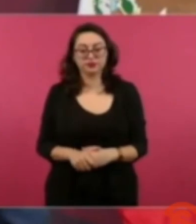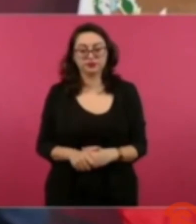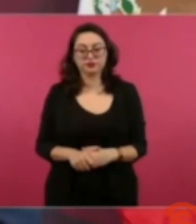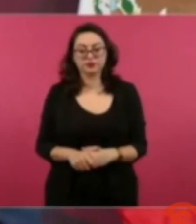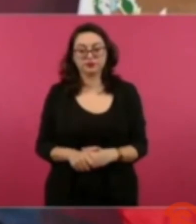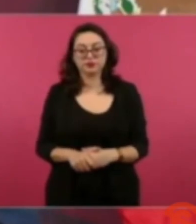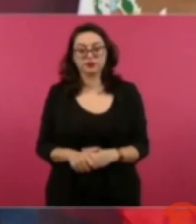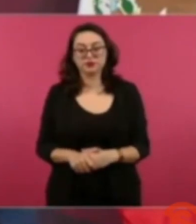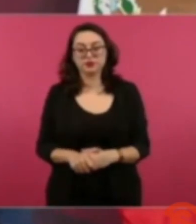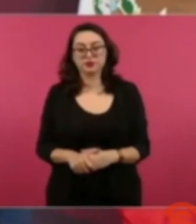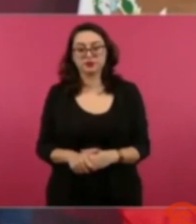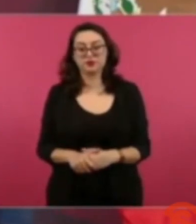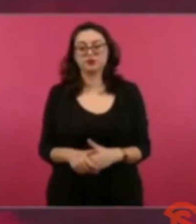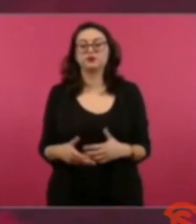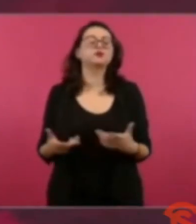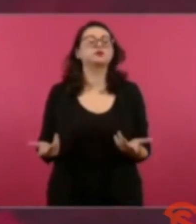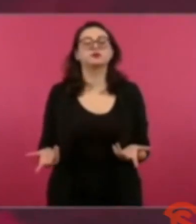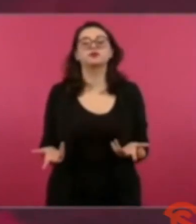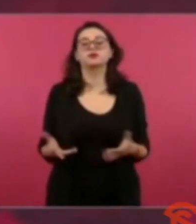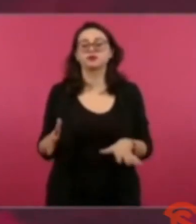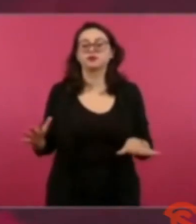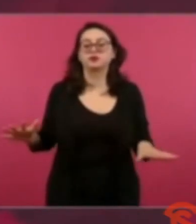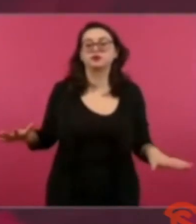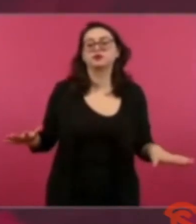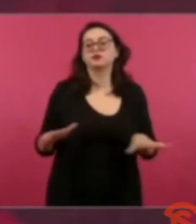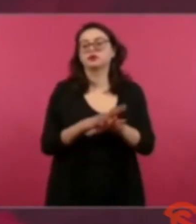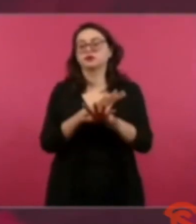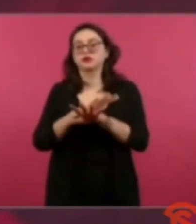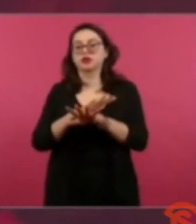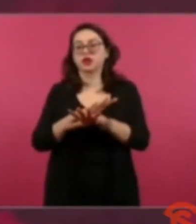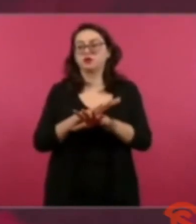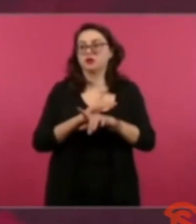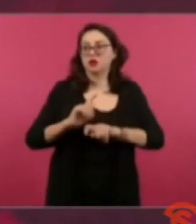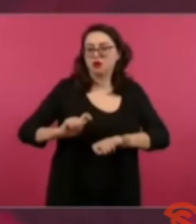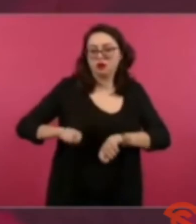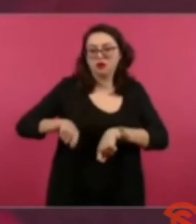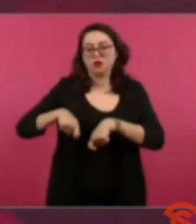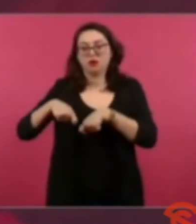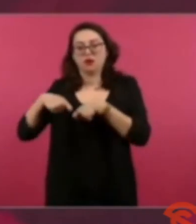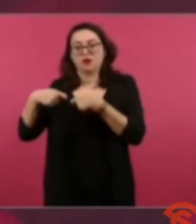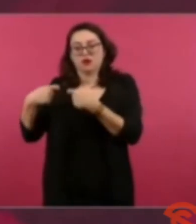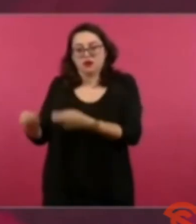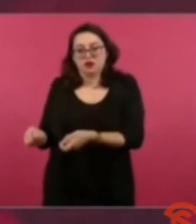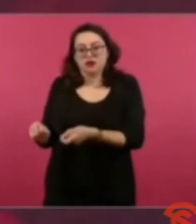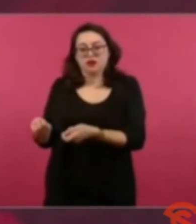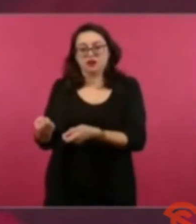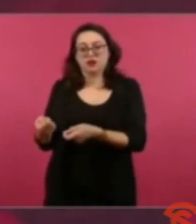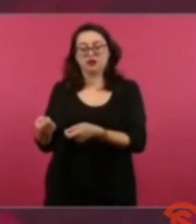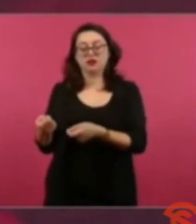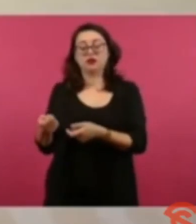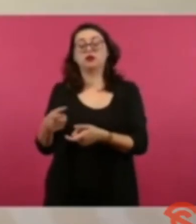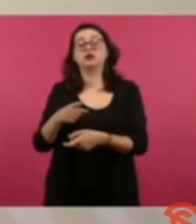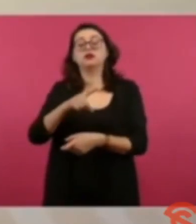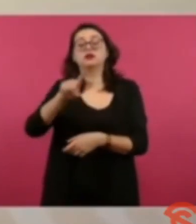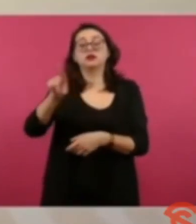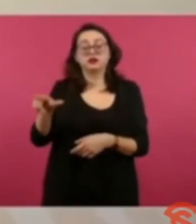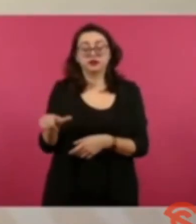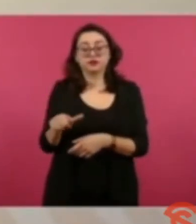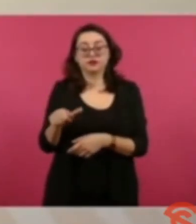Y bueno, viene todo un movimiento. Hablaba yo de Lerdo, cuando